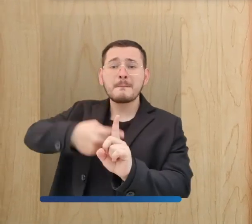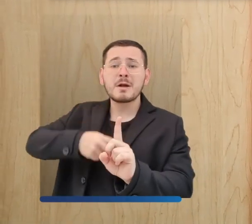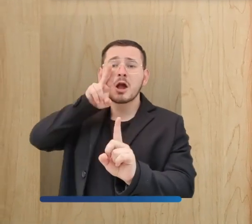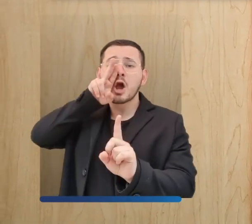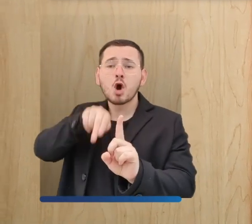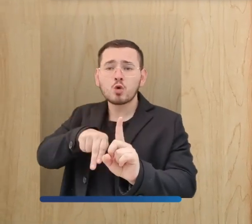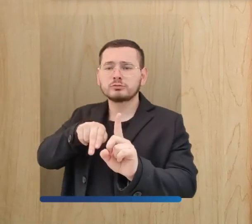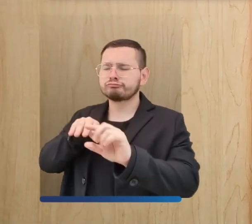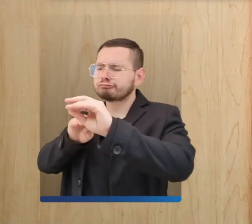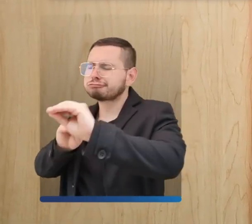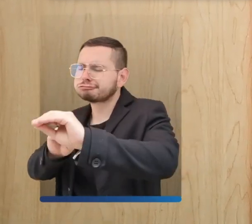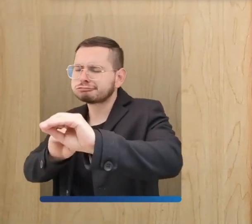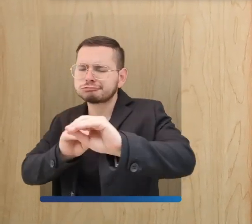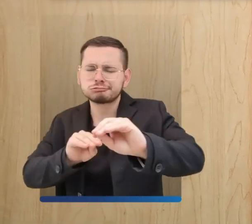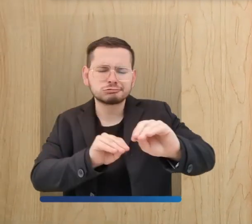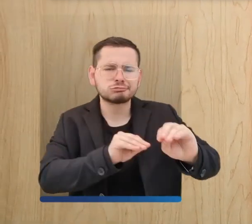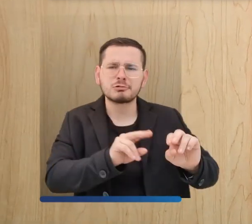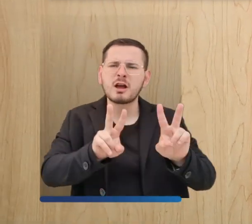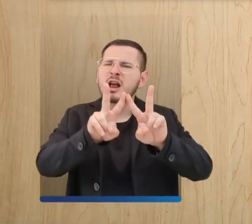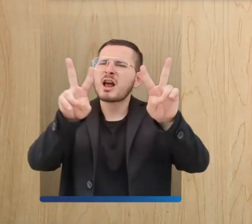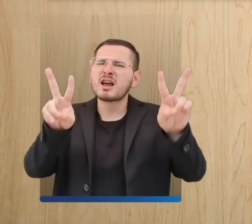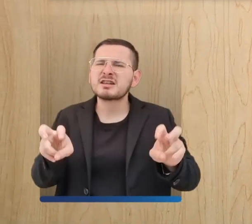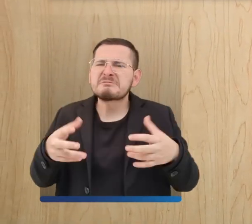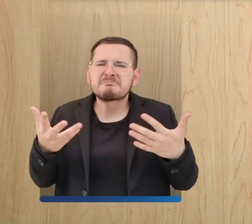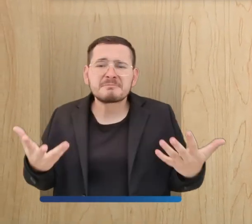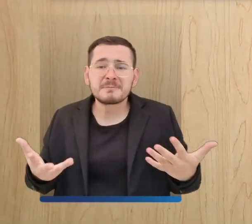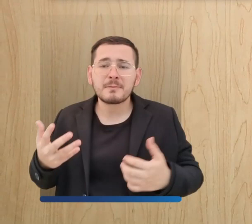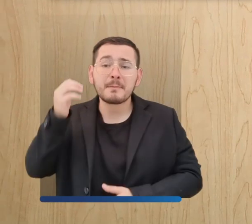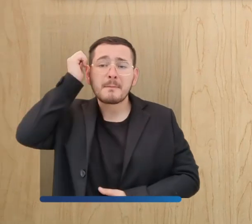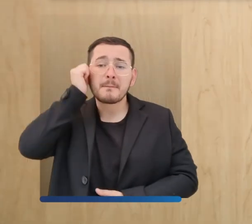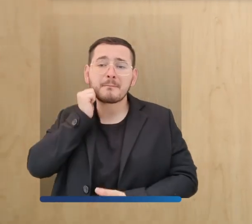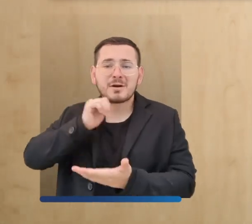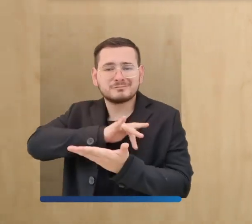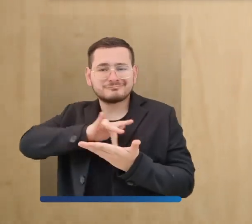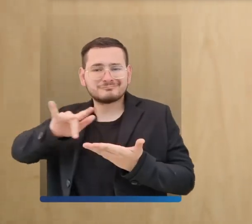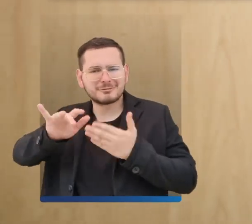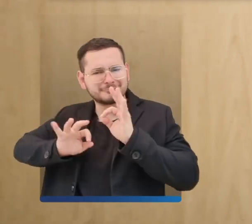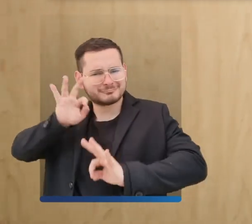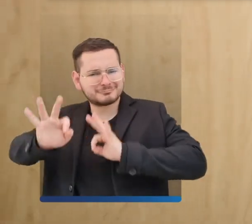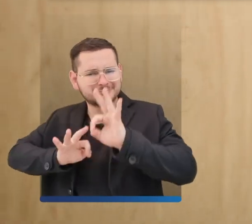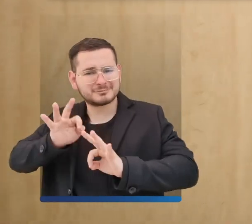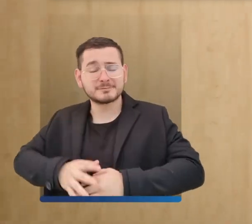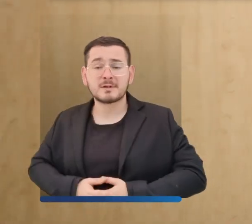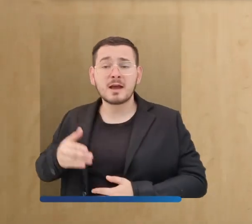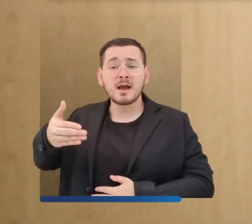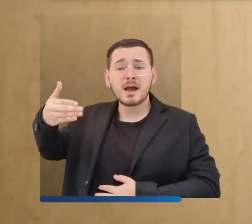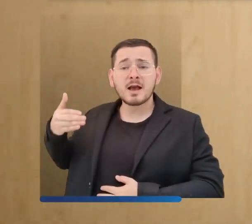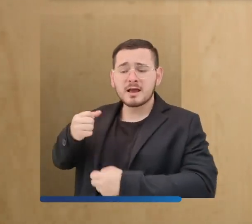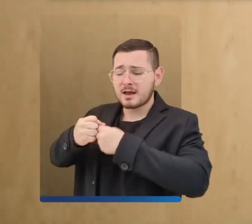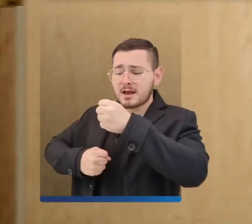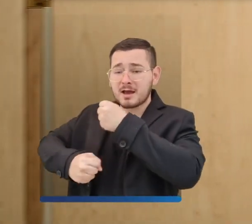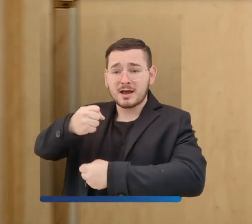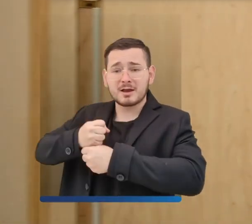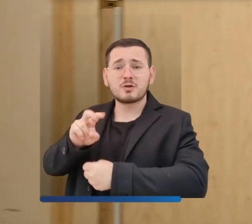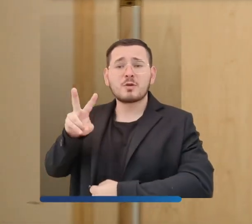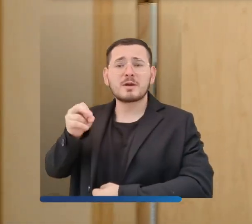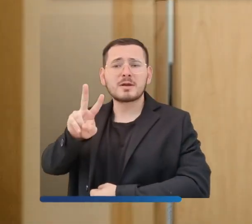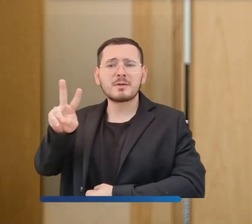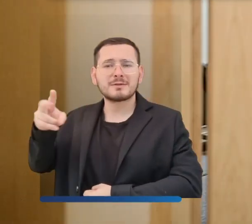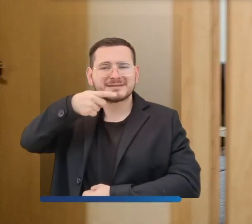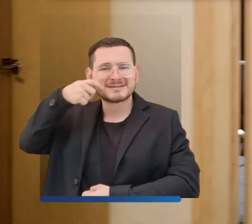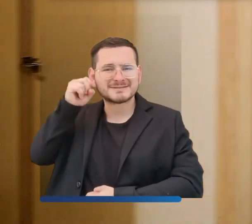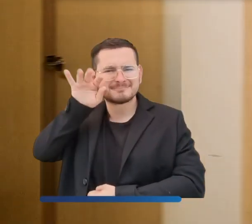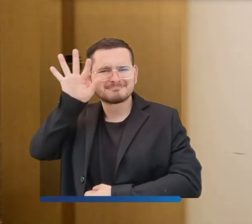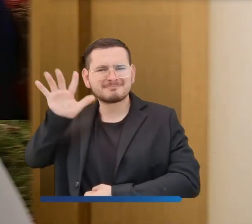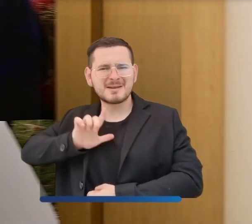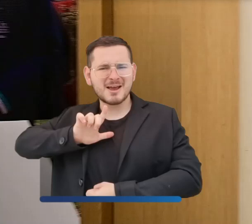durante este mes relacionados con la higiene menstrual. A partir del año 2022, nuestra gestora social, Gisela Rodríguez